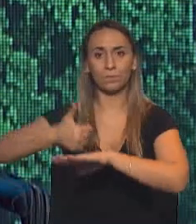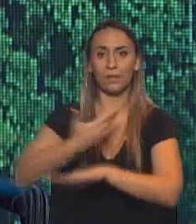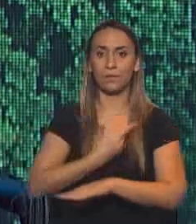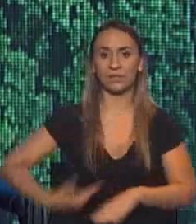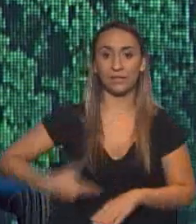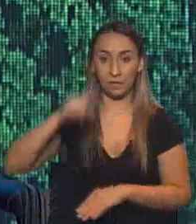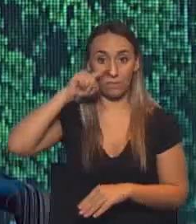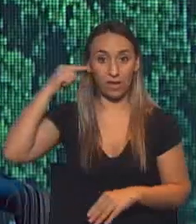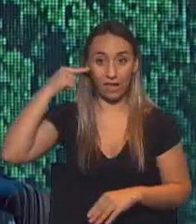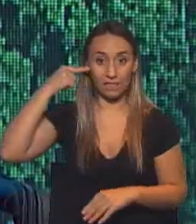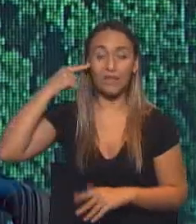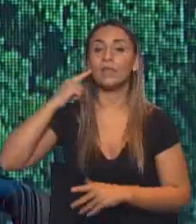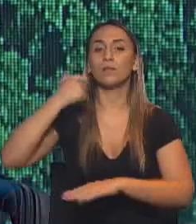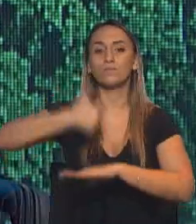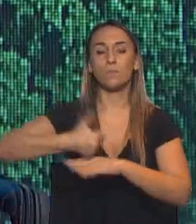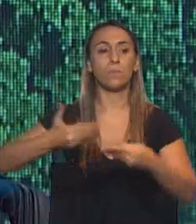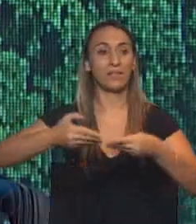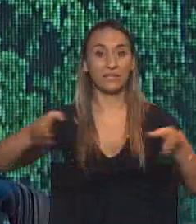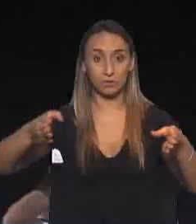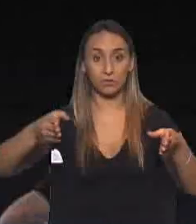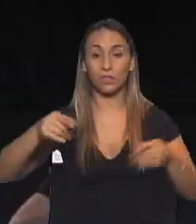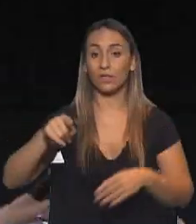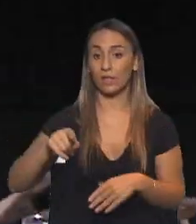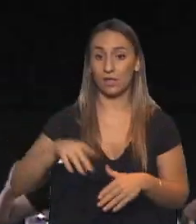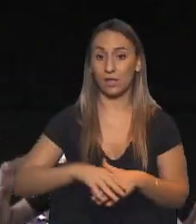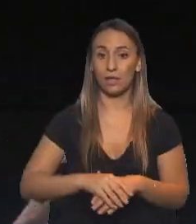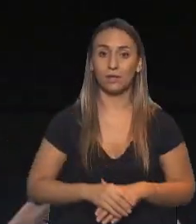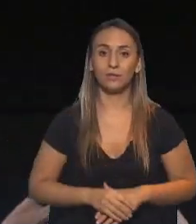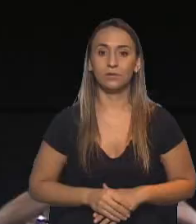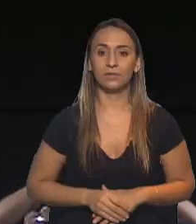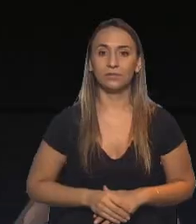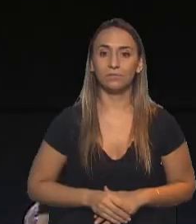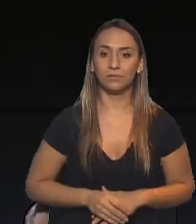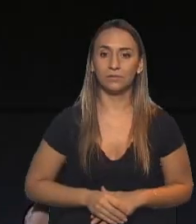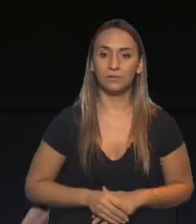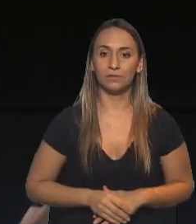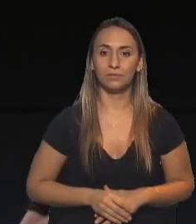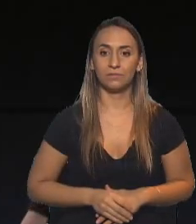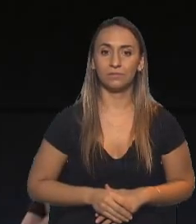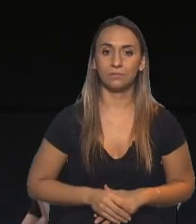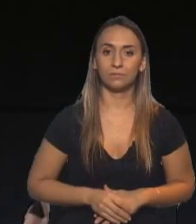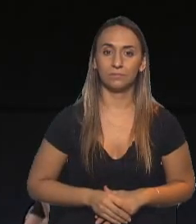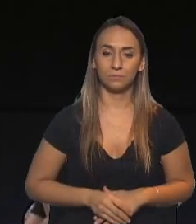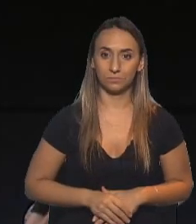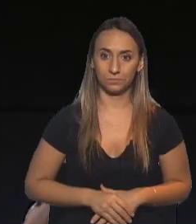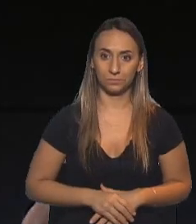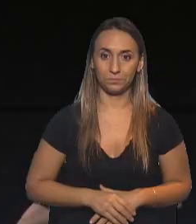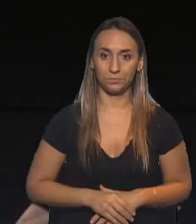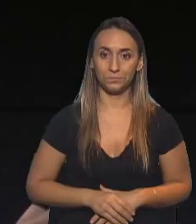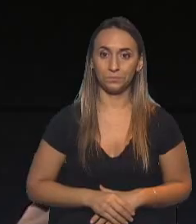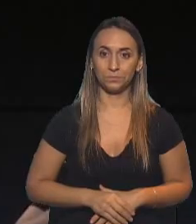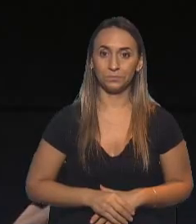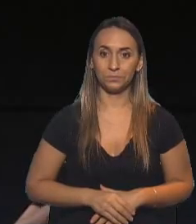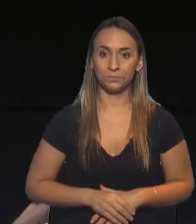del presidente Alberto Fernández en la presentación de En las mujeres movemos el mundo. Lo han demostrado muchas veces a lo largo